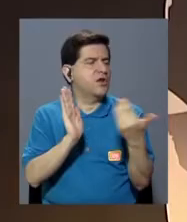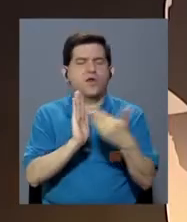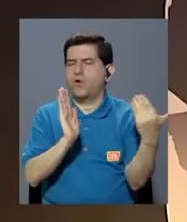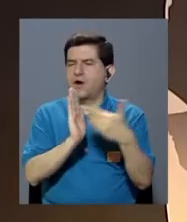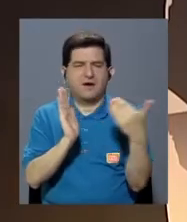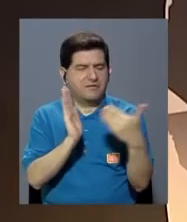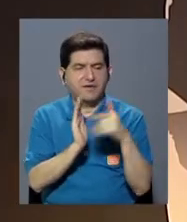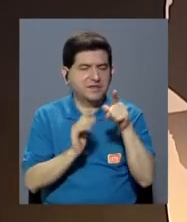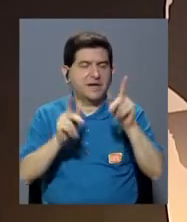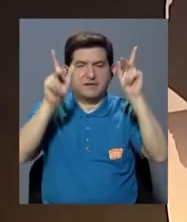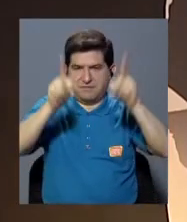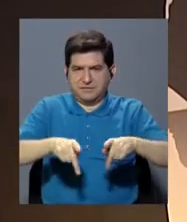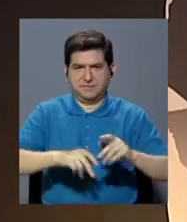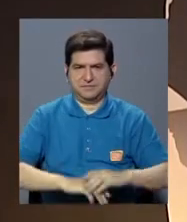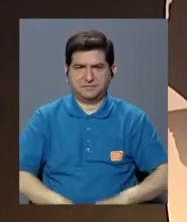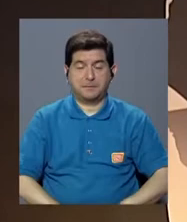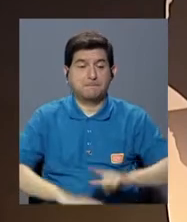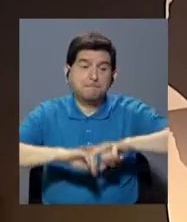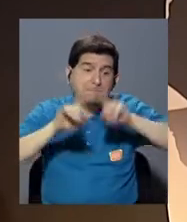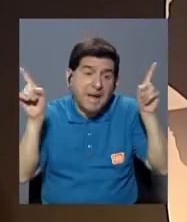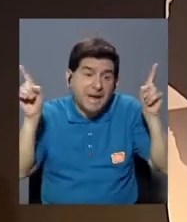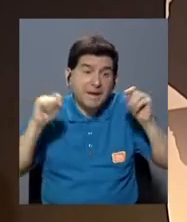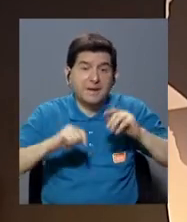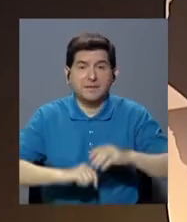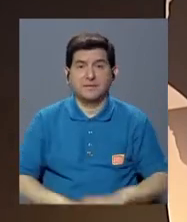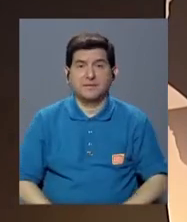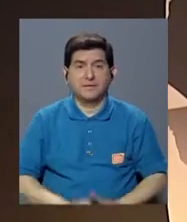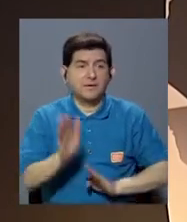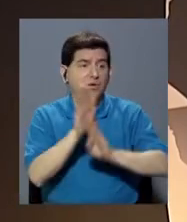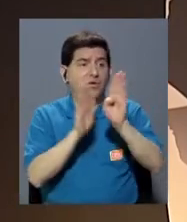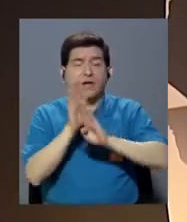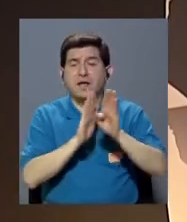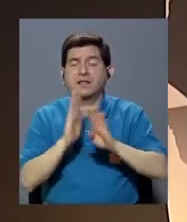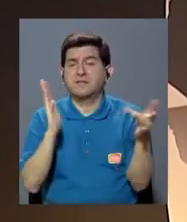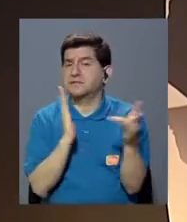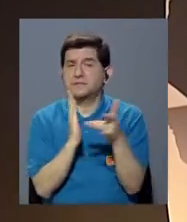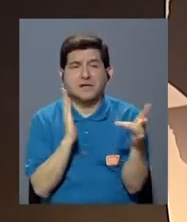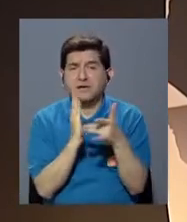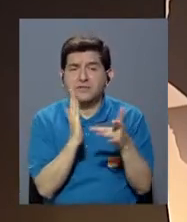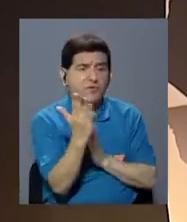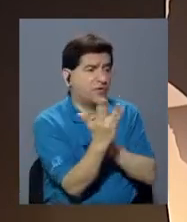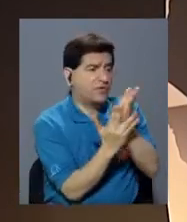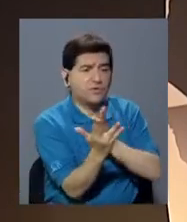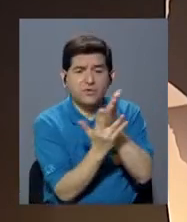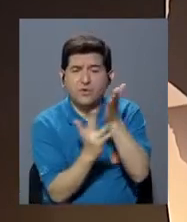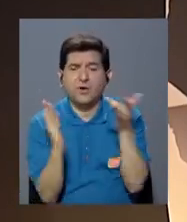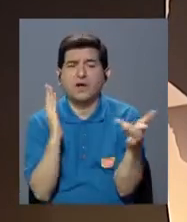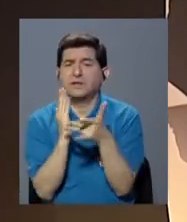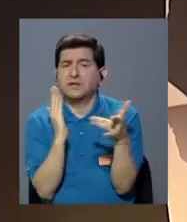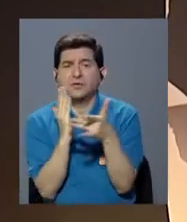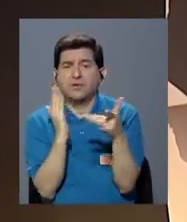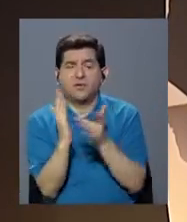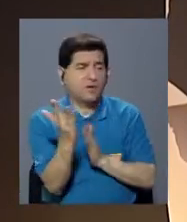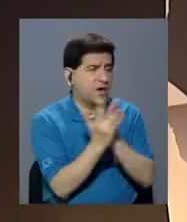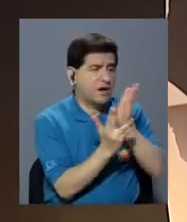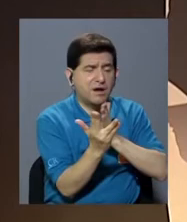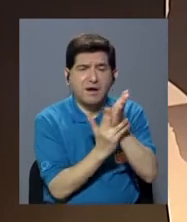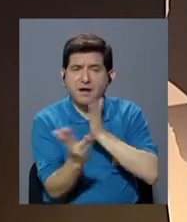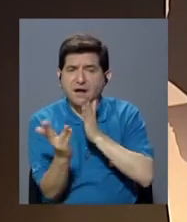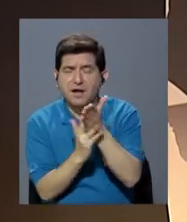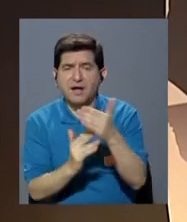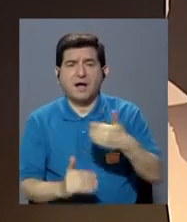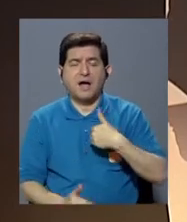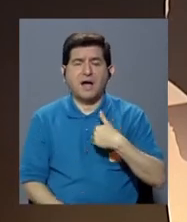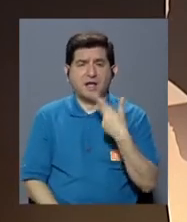perjudicar a esos abonados. Pero, bueno, el desarrollo tecnológico, el acceso a la tecnología, el